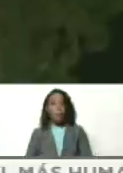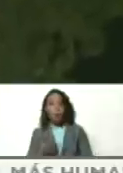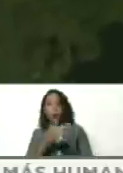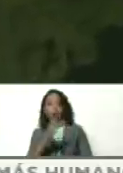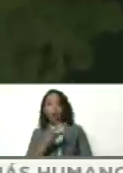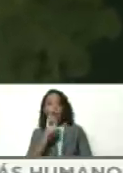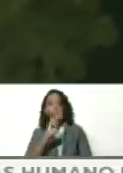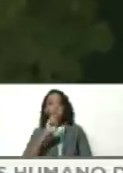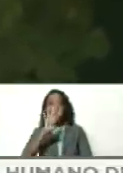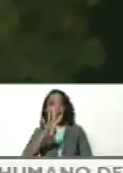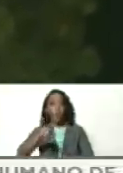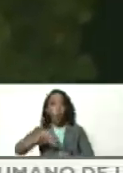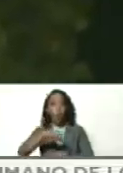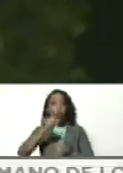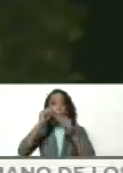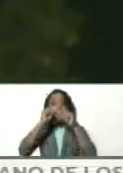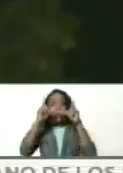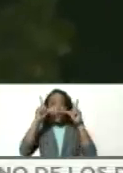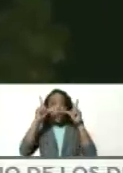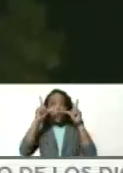las 24 horas despiertos.